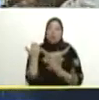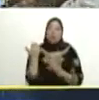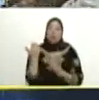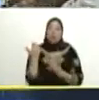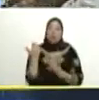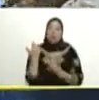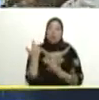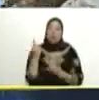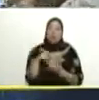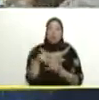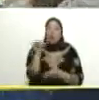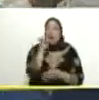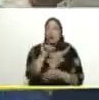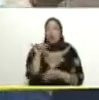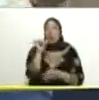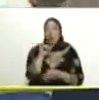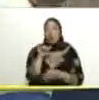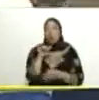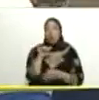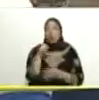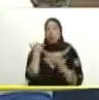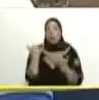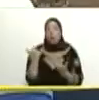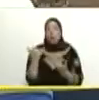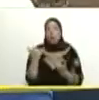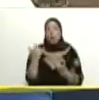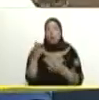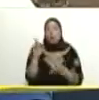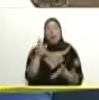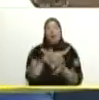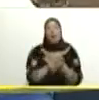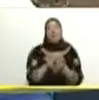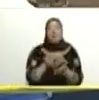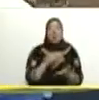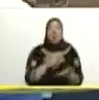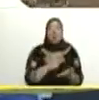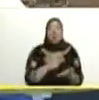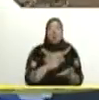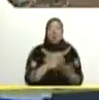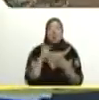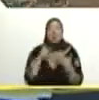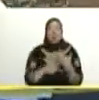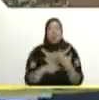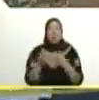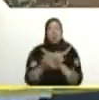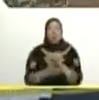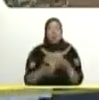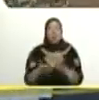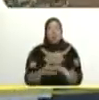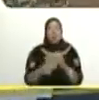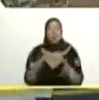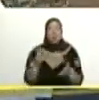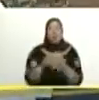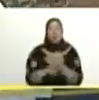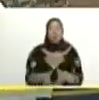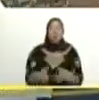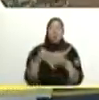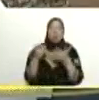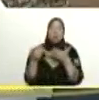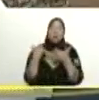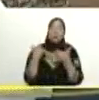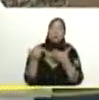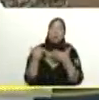de agua... ahorita nos acaban de aprobar, porque tenemos una problemática del agua, pero agua